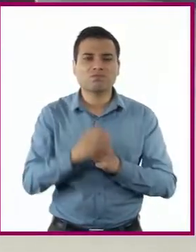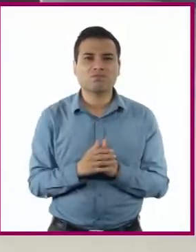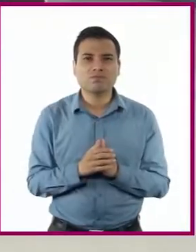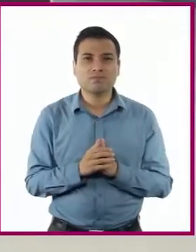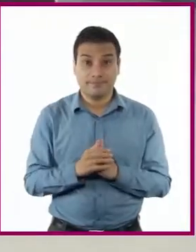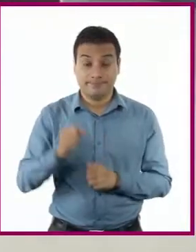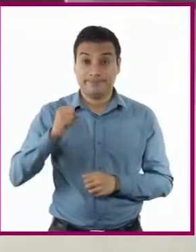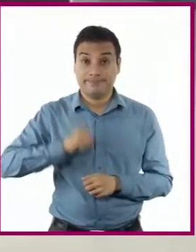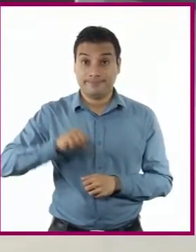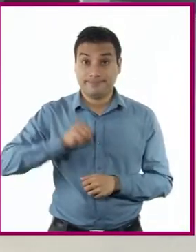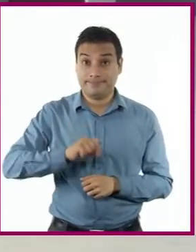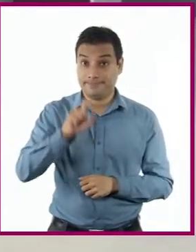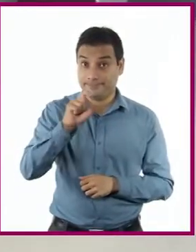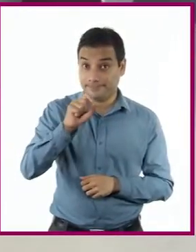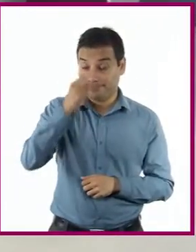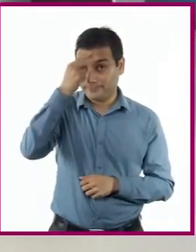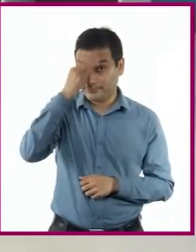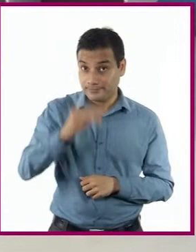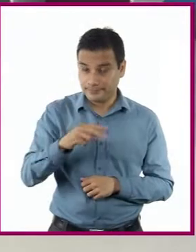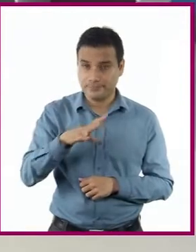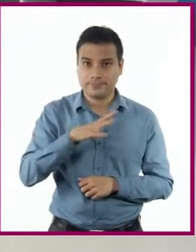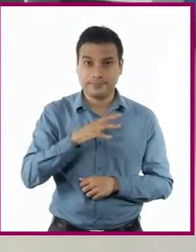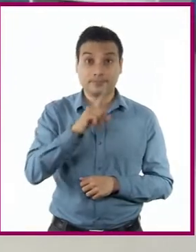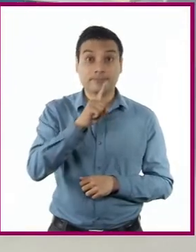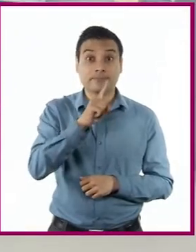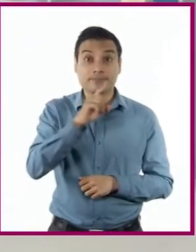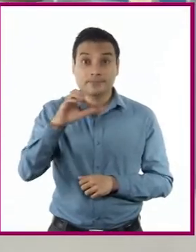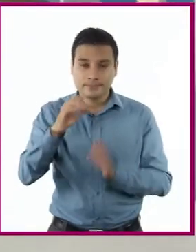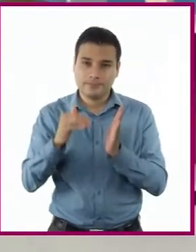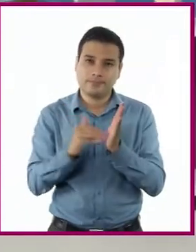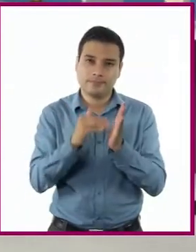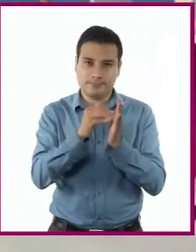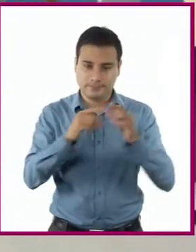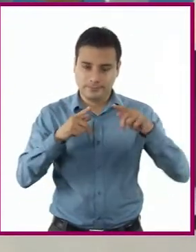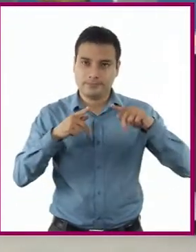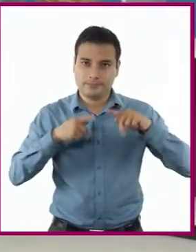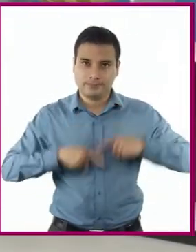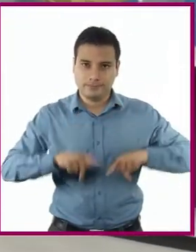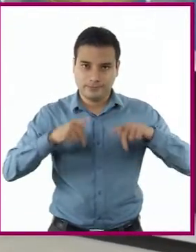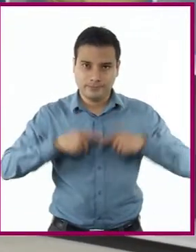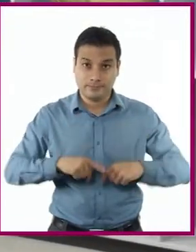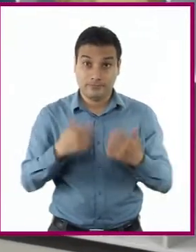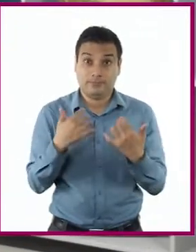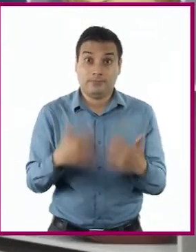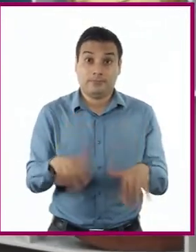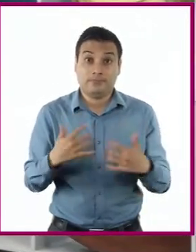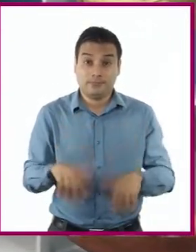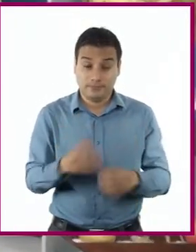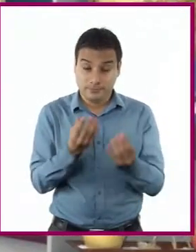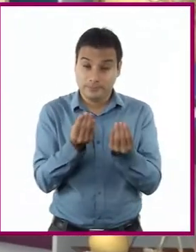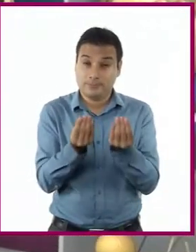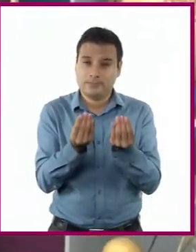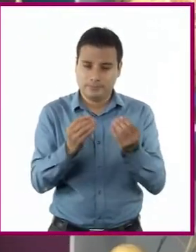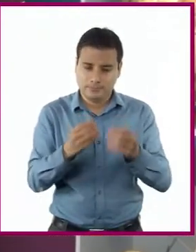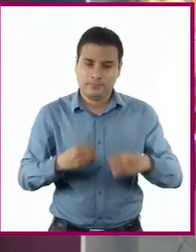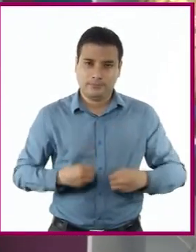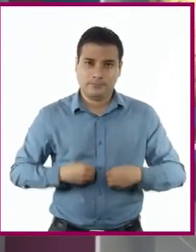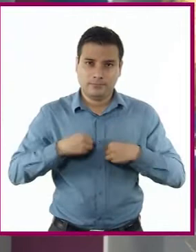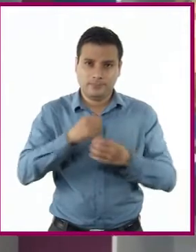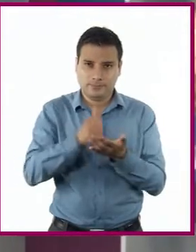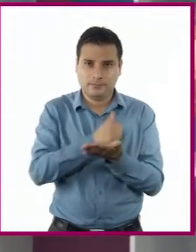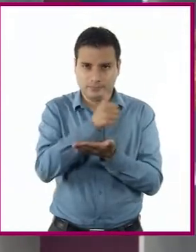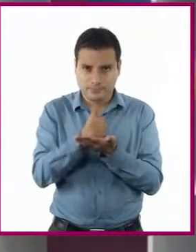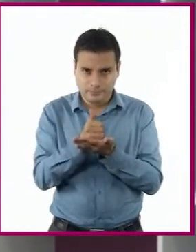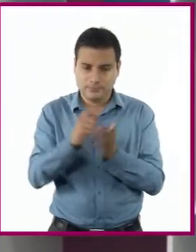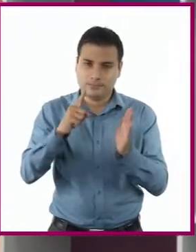siglo XX, México tenía casi 100 millones de habitantes. Una población mayoritariamente urbana. En